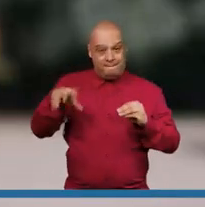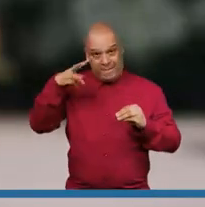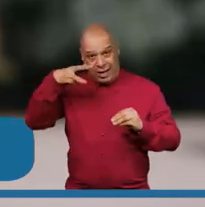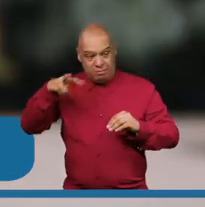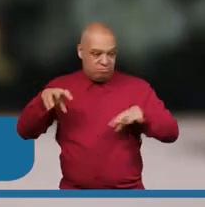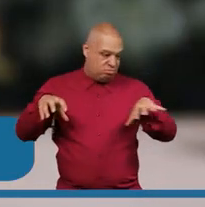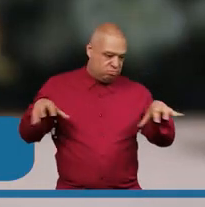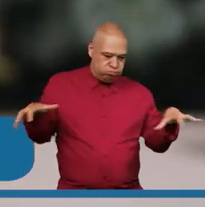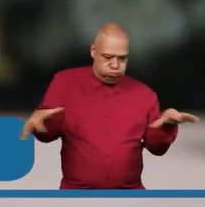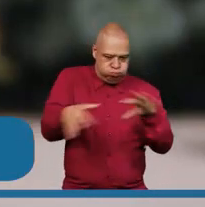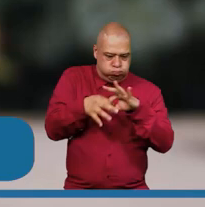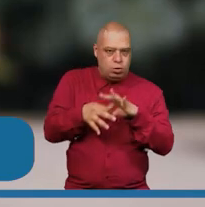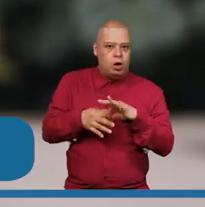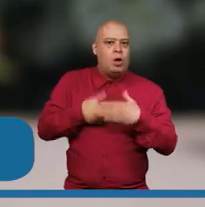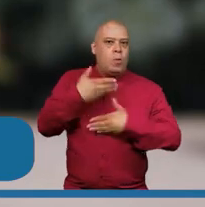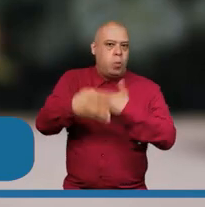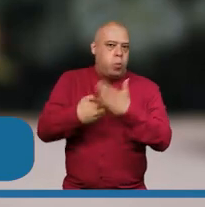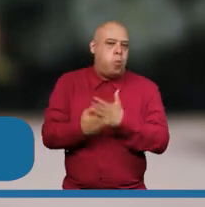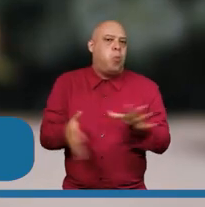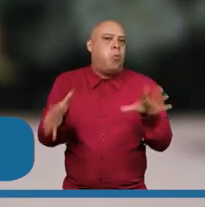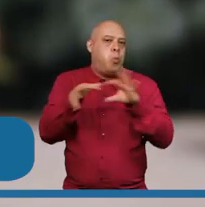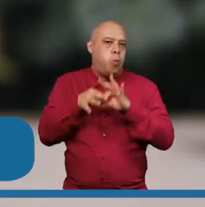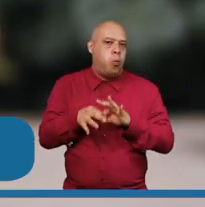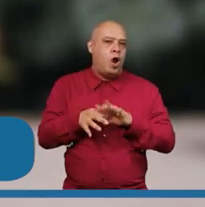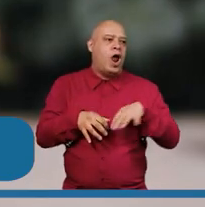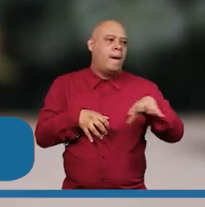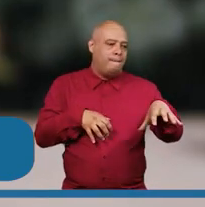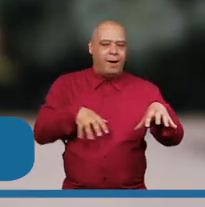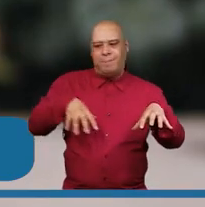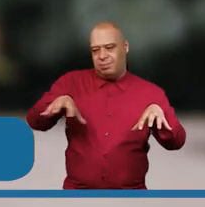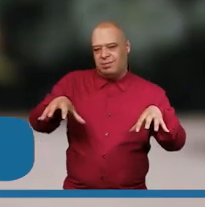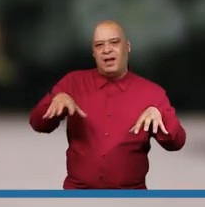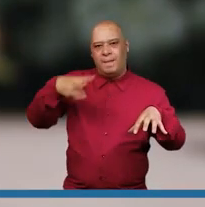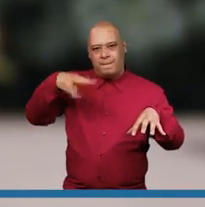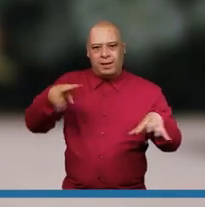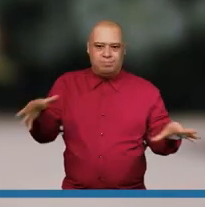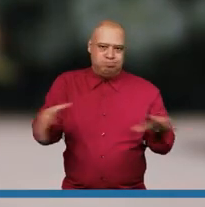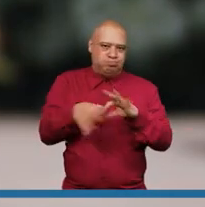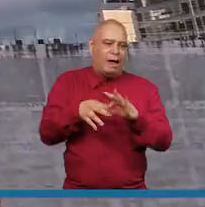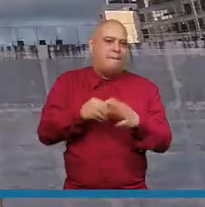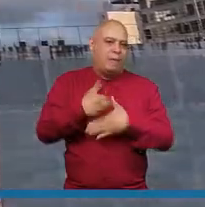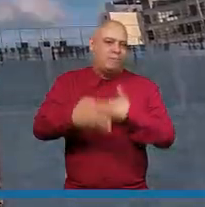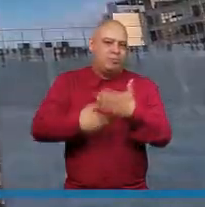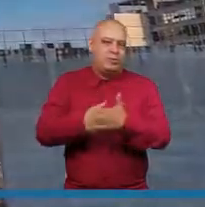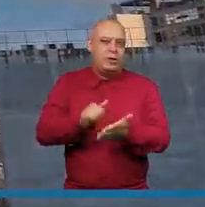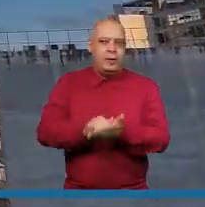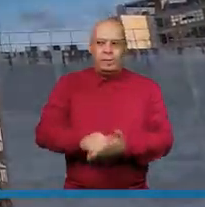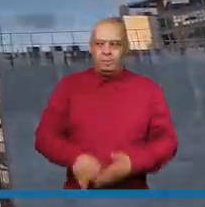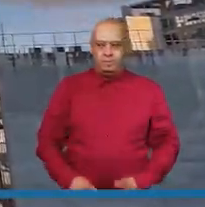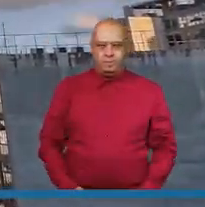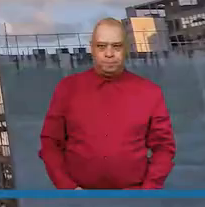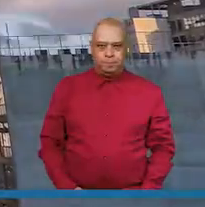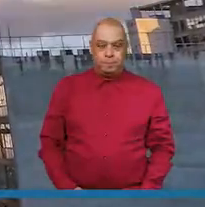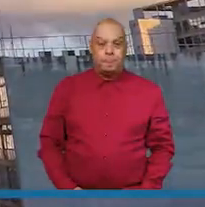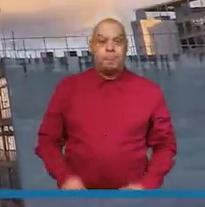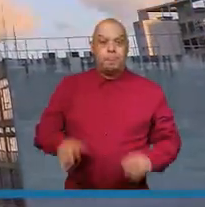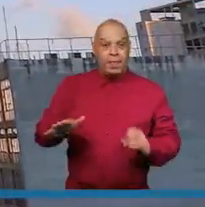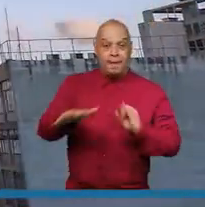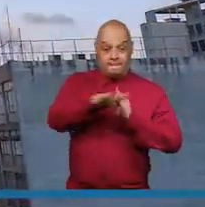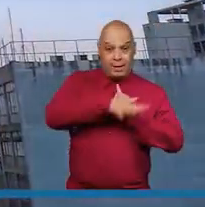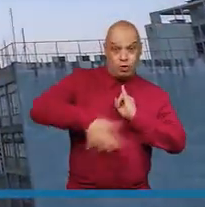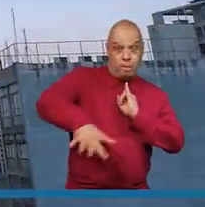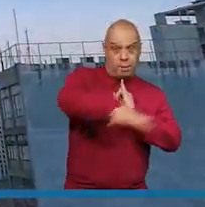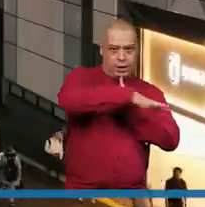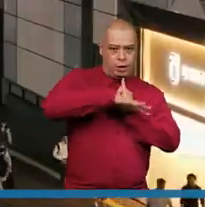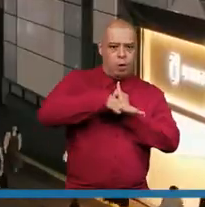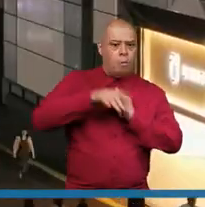Laredos, desde el nombre lo dice todo, uno es Nuevo Laredo y el otro es Laredo. El fenómeno metropolitano